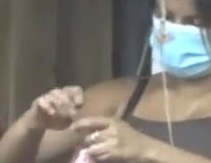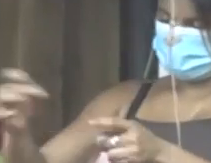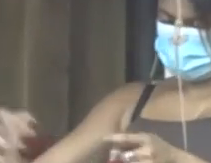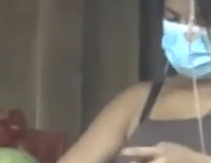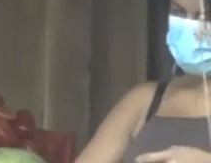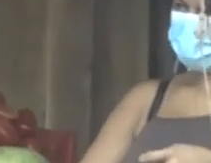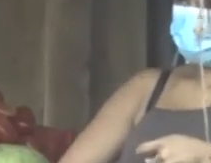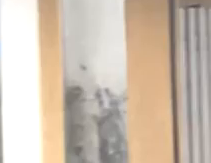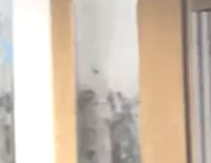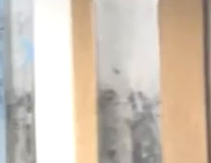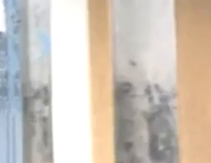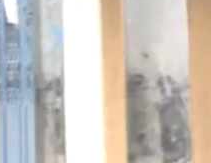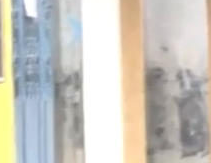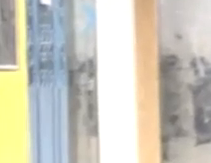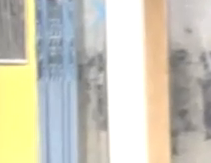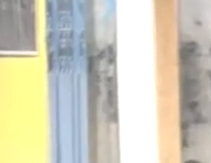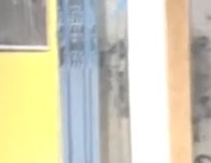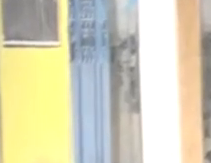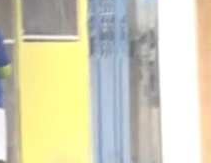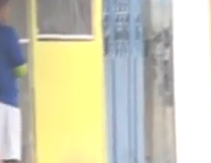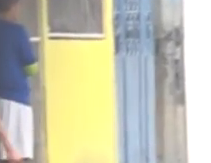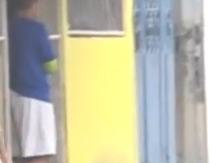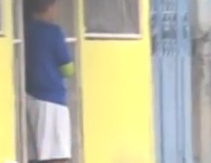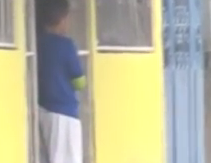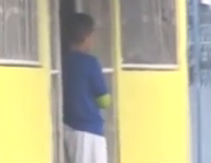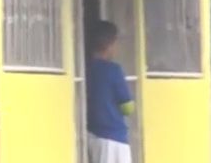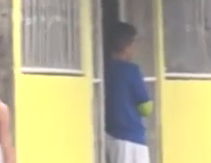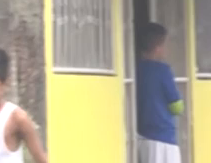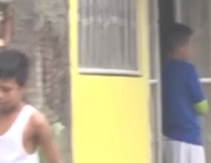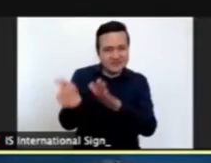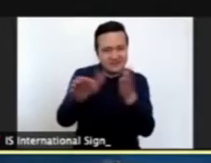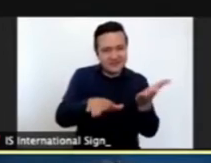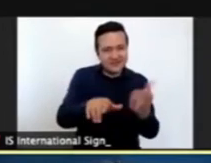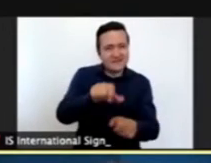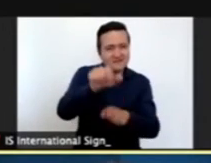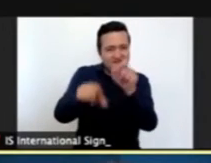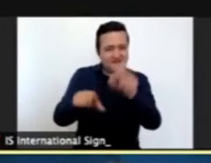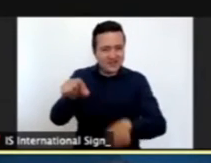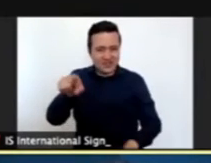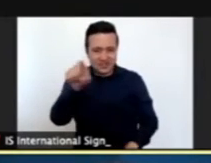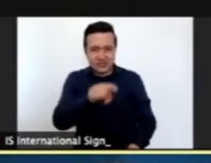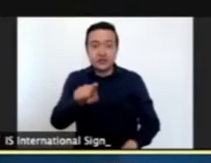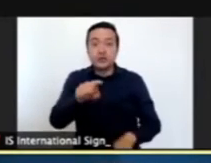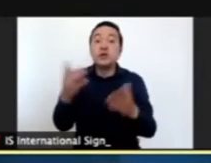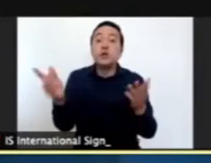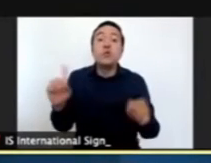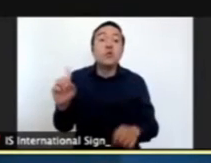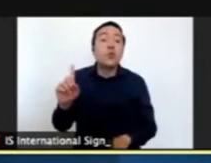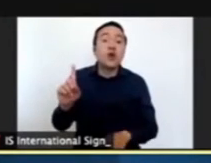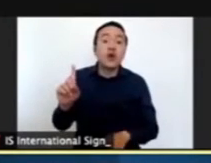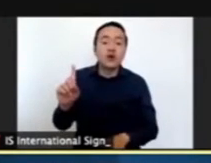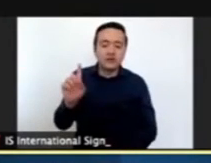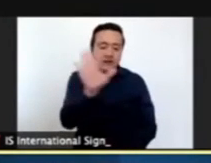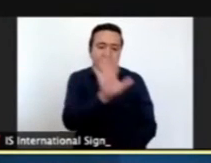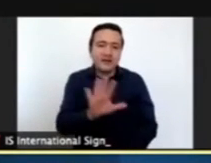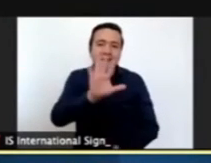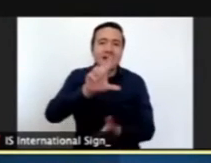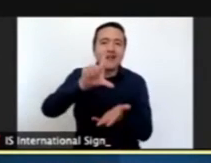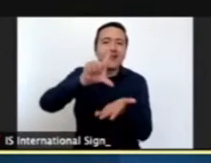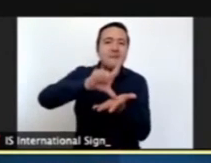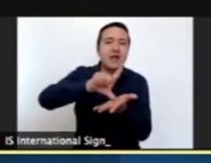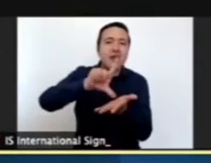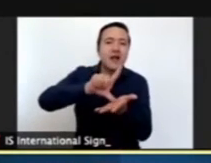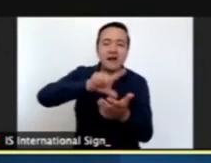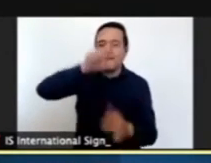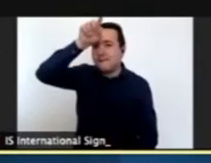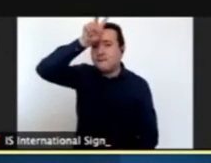el análisis de los países con más muertes de cuba y 19 en latinoamérica exceso de inciertas poblaciones aquí vemos la ciudad de